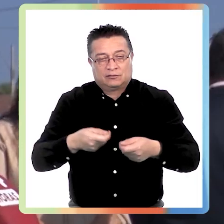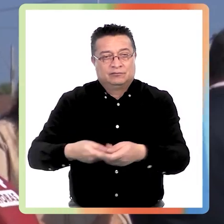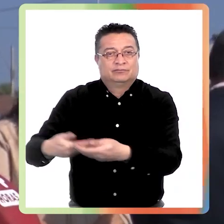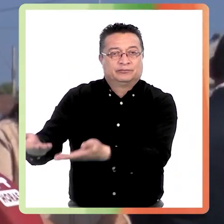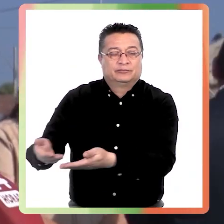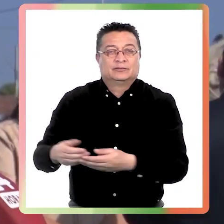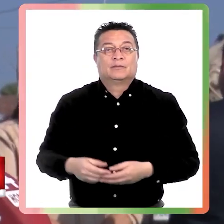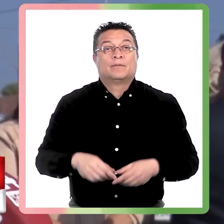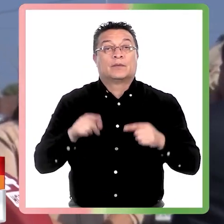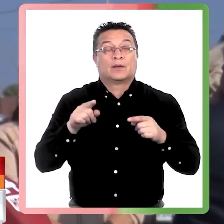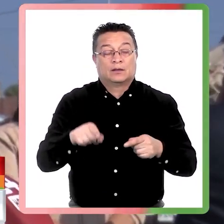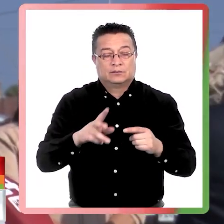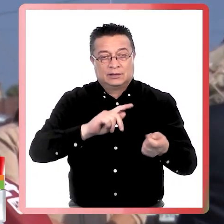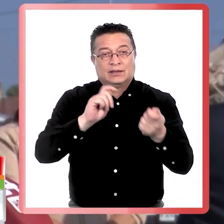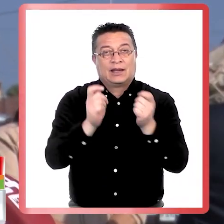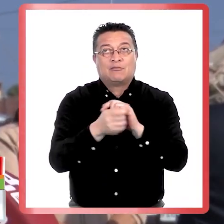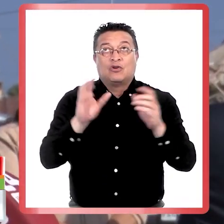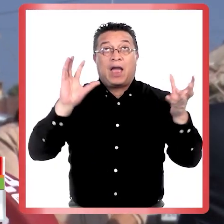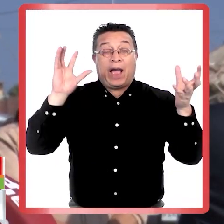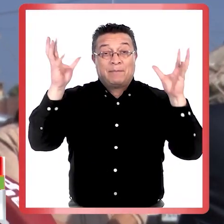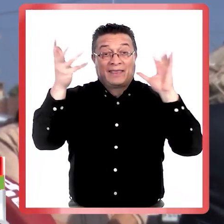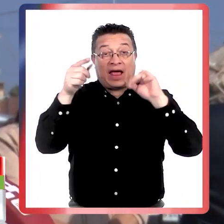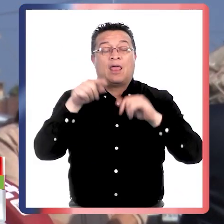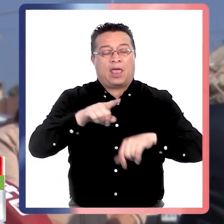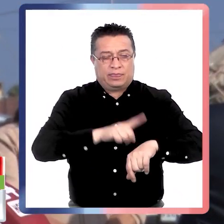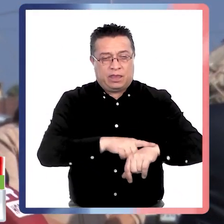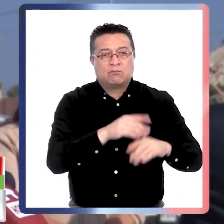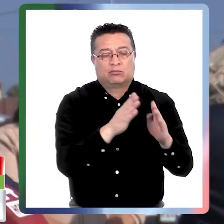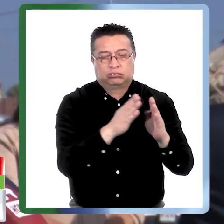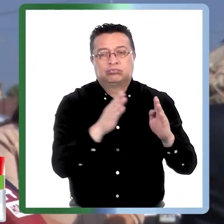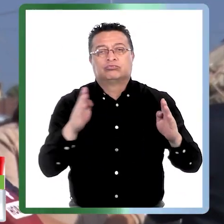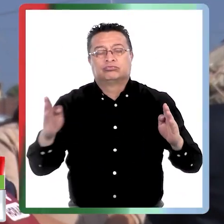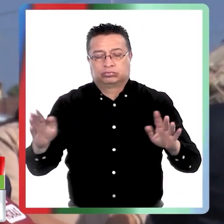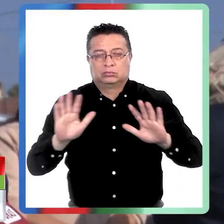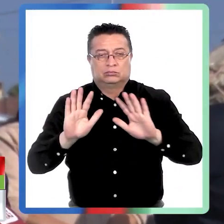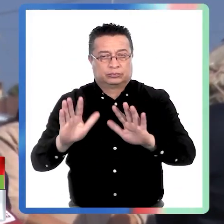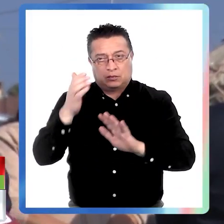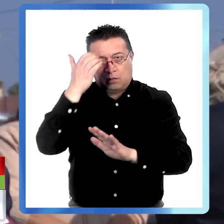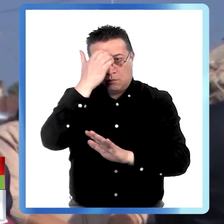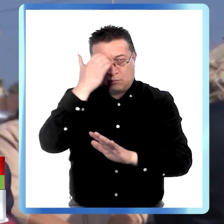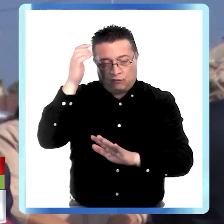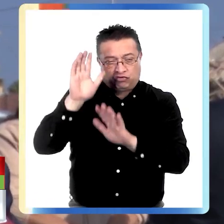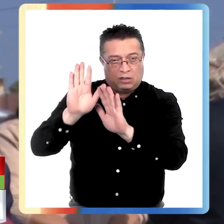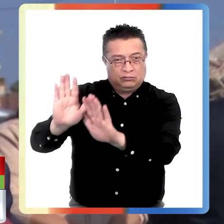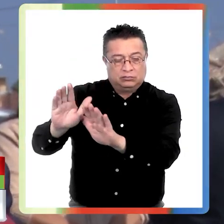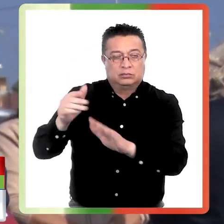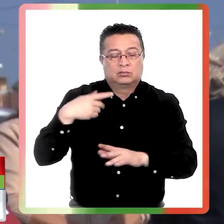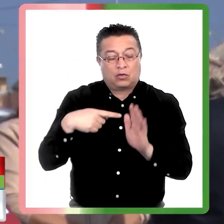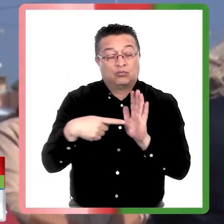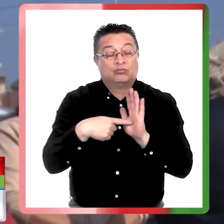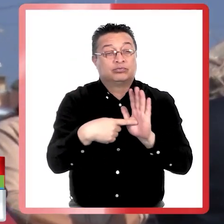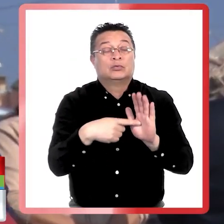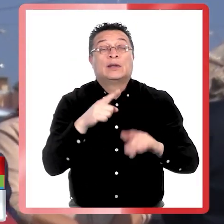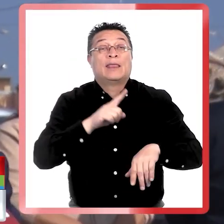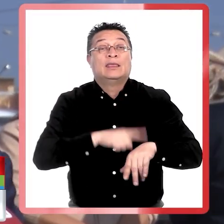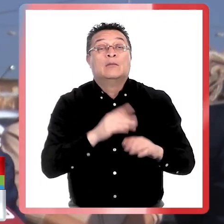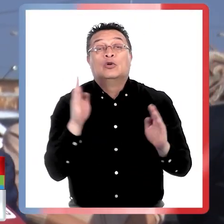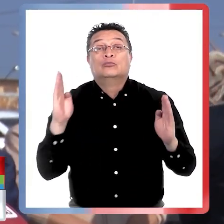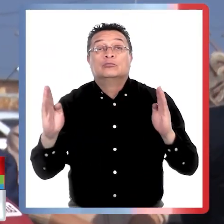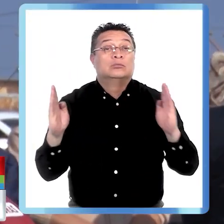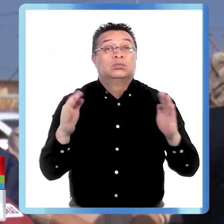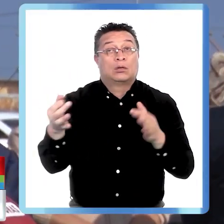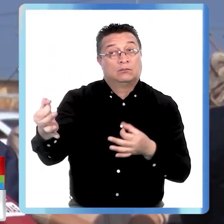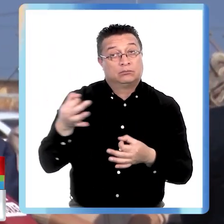Yo creo que la declaración de impacto ambiental, eso tiene ciertos tiempos, ahí va a ser los profesionales de Codelco los que van a ir mostrando esos tiempos,